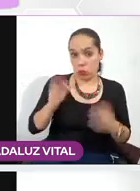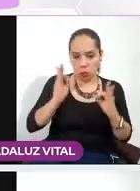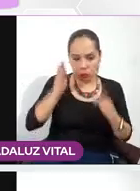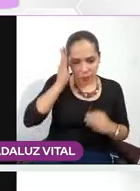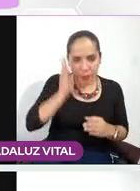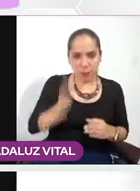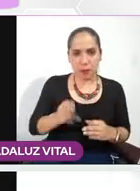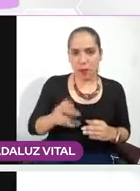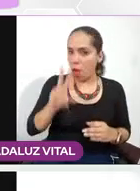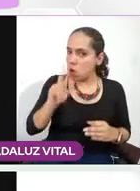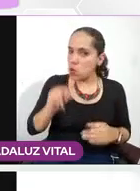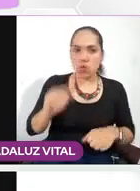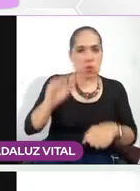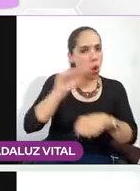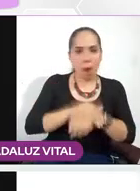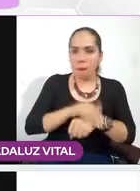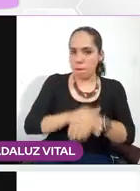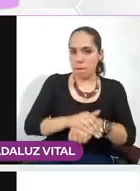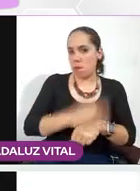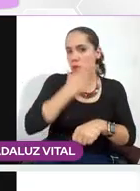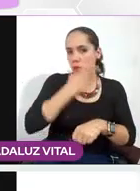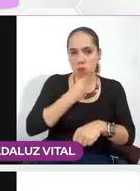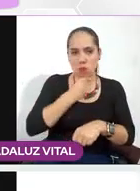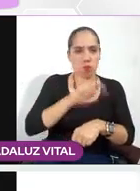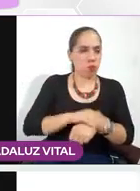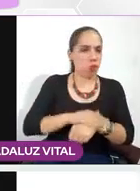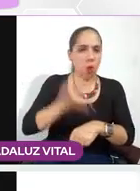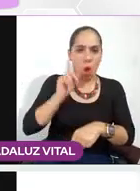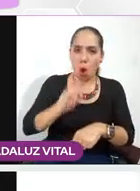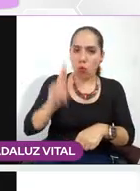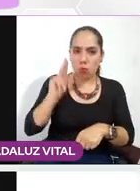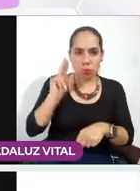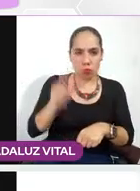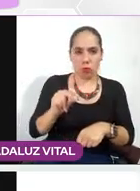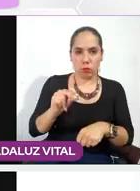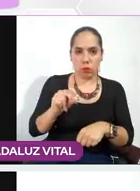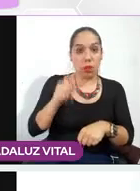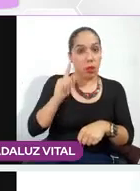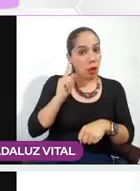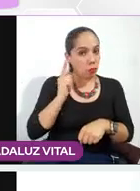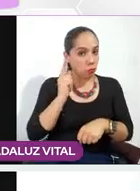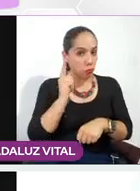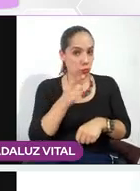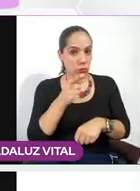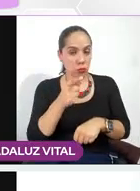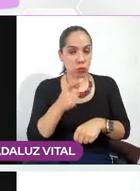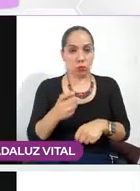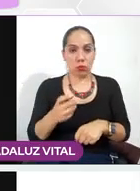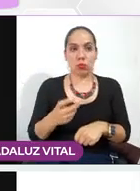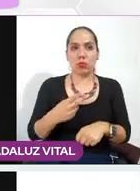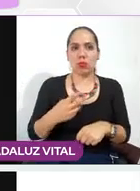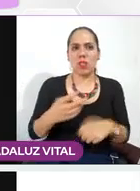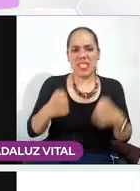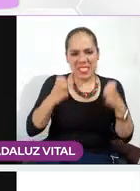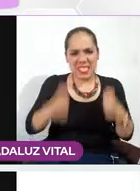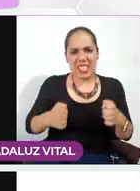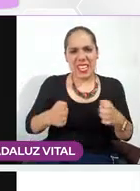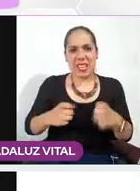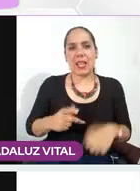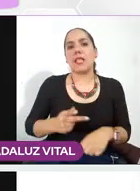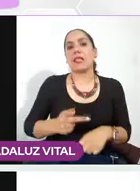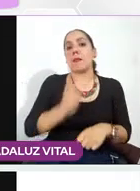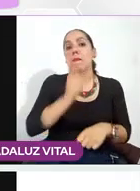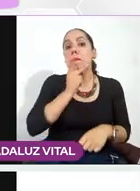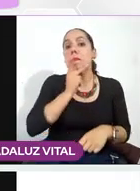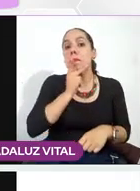eres papá o mamá, punto, ¿no? Entonces desde ahí empezamos a trabajar como con esta situación,